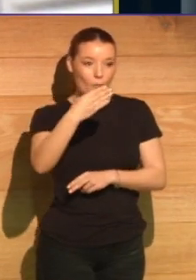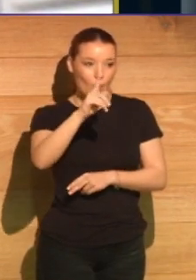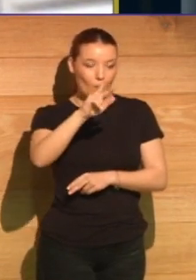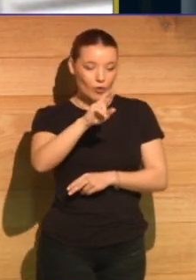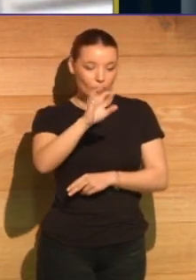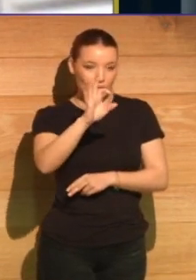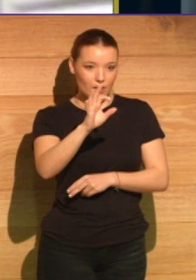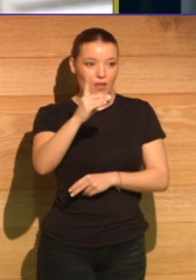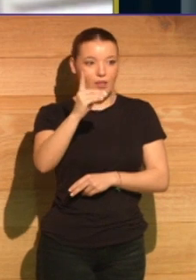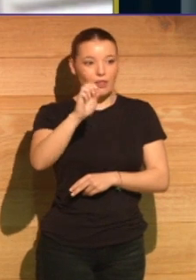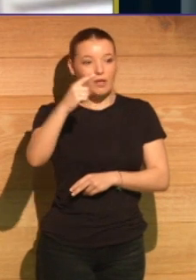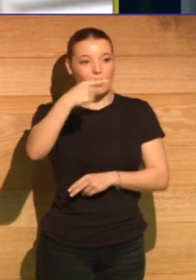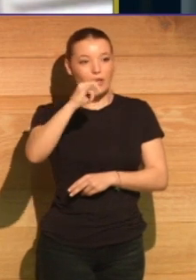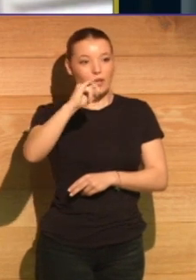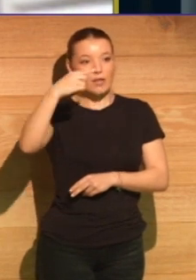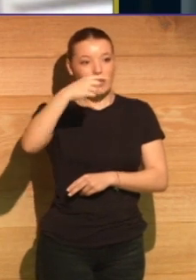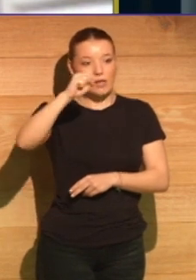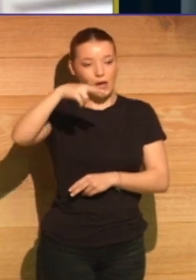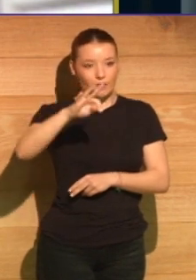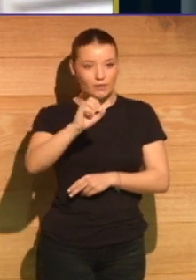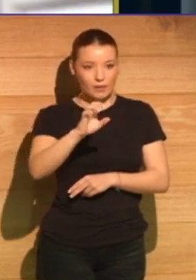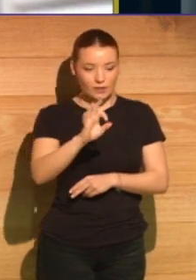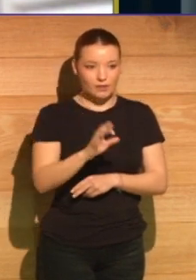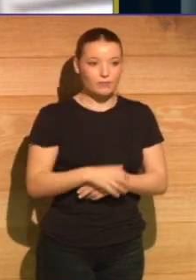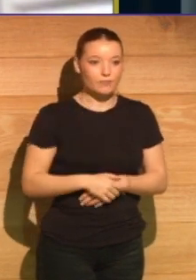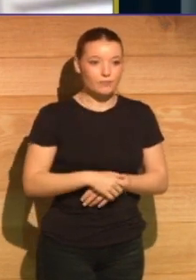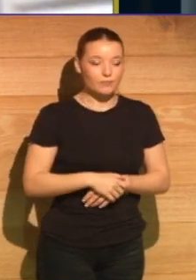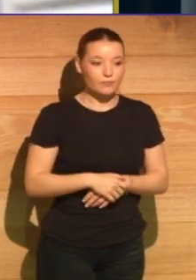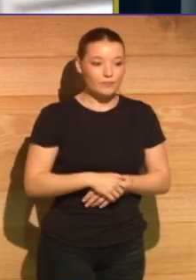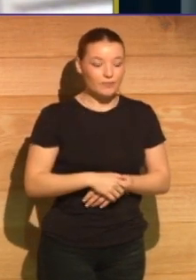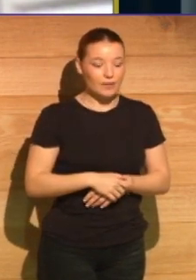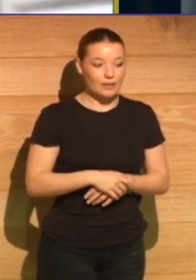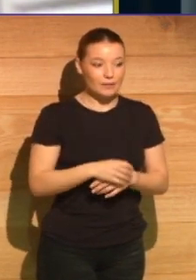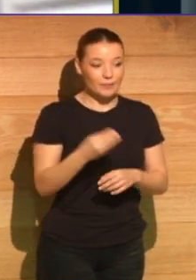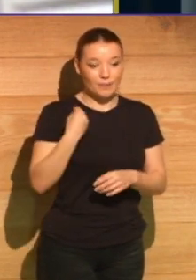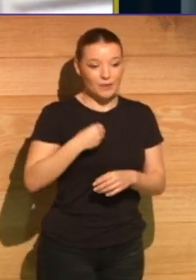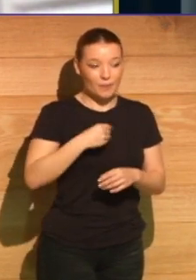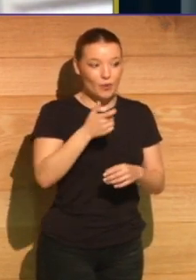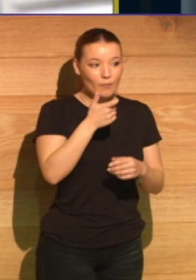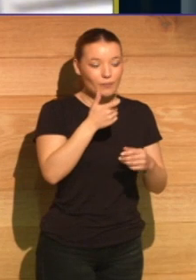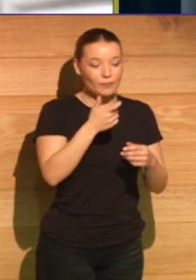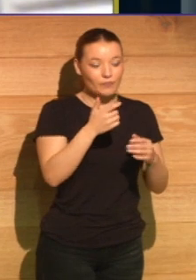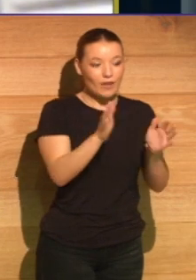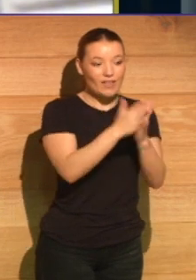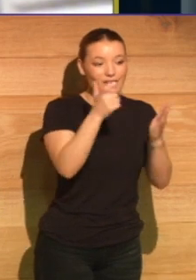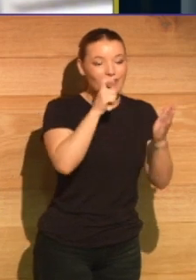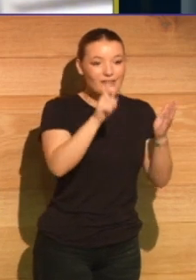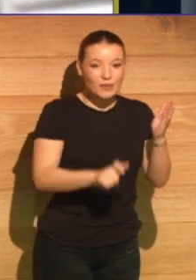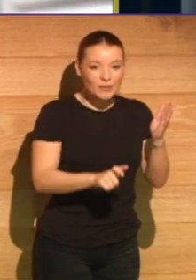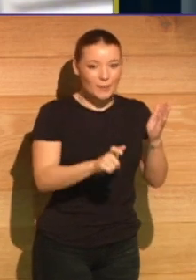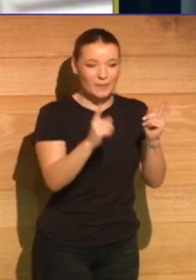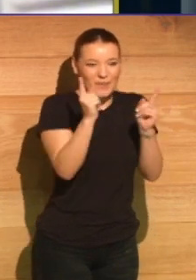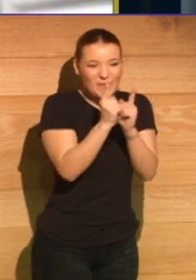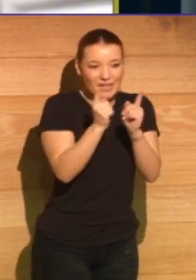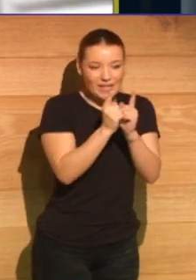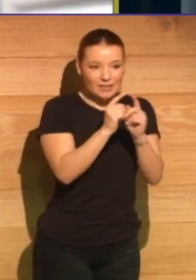Una diminuta enciclopedia de conocimiento sobre las mujeres científicas,